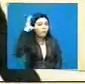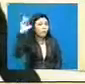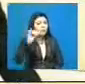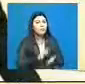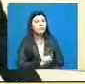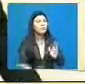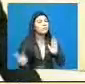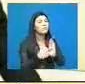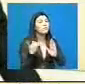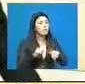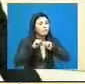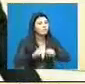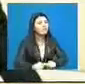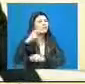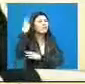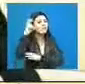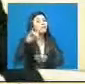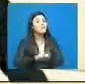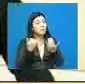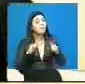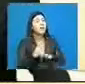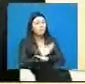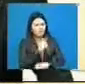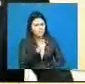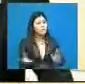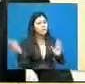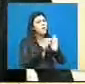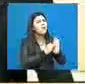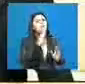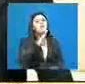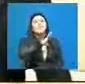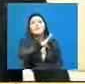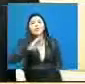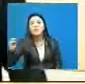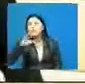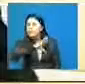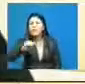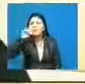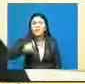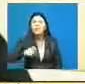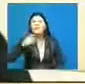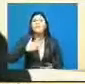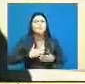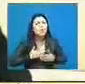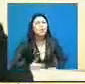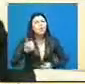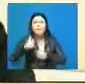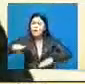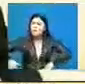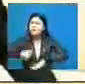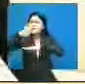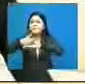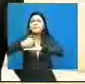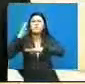de sostenibilidad fiscal para ser tenido en cuenta por todos los órganos del poder público,